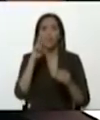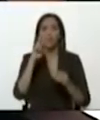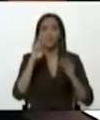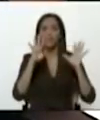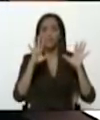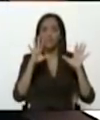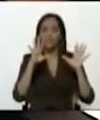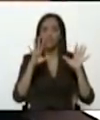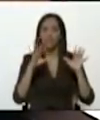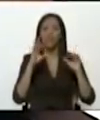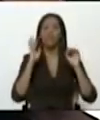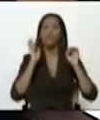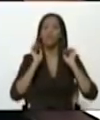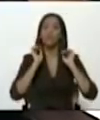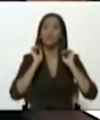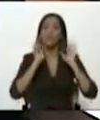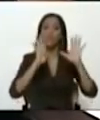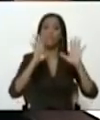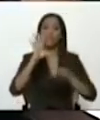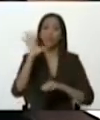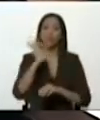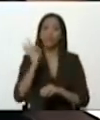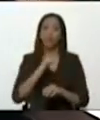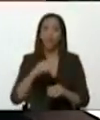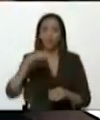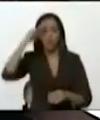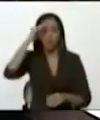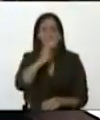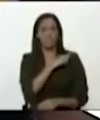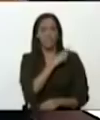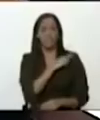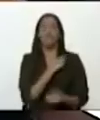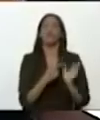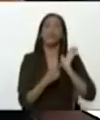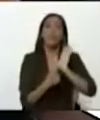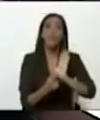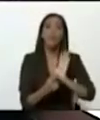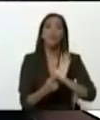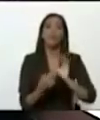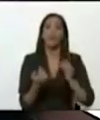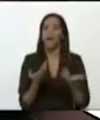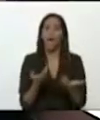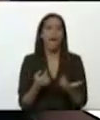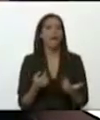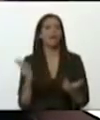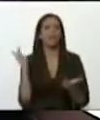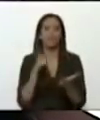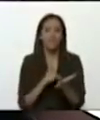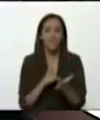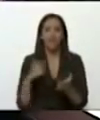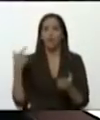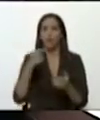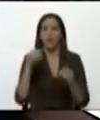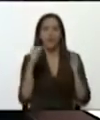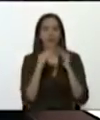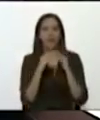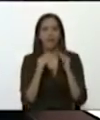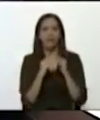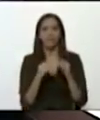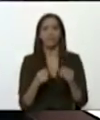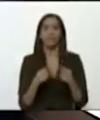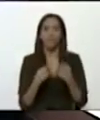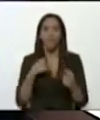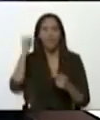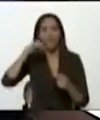95% de los generales. Es una muestra clara que hay que hacerlo en un acto, hay que llevarlos, buscarlos a la casa, etcétera, etcétera. Pero vamos a pasar